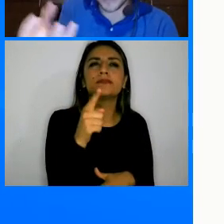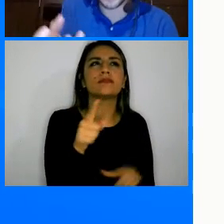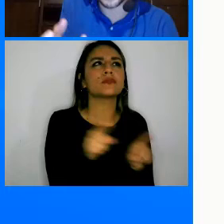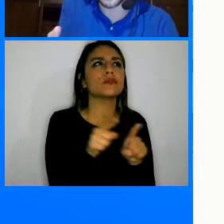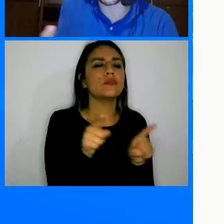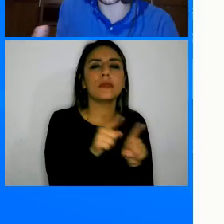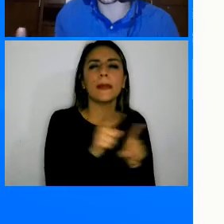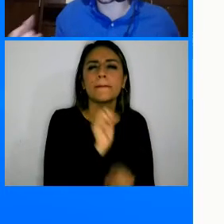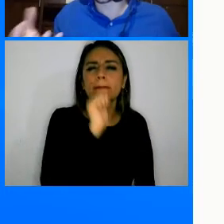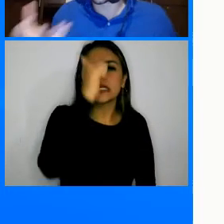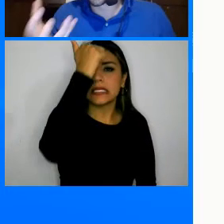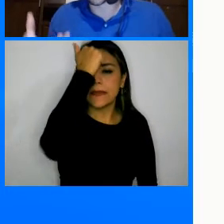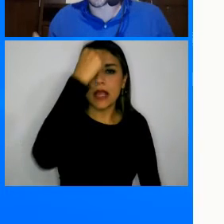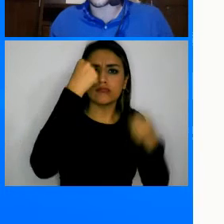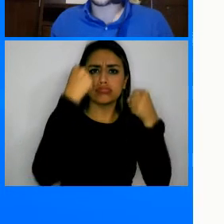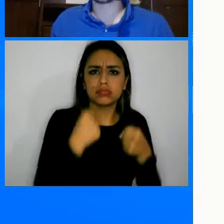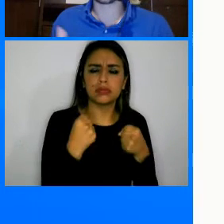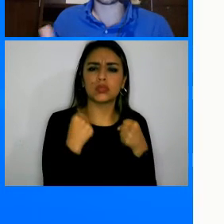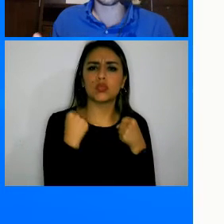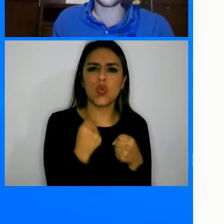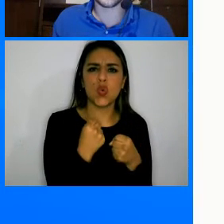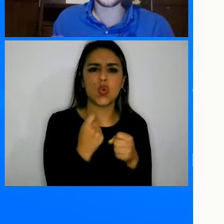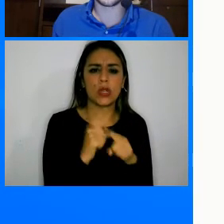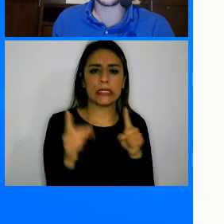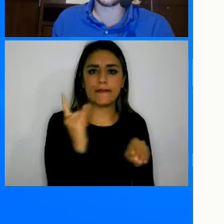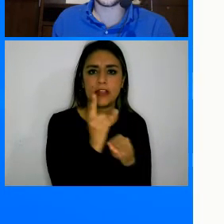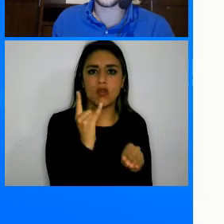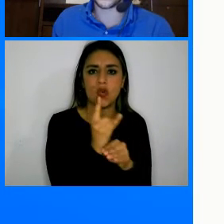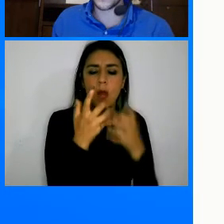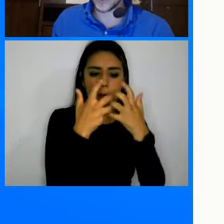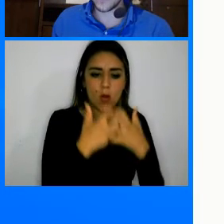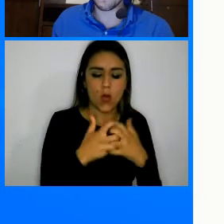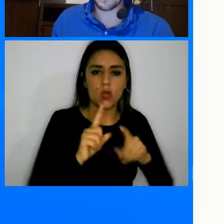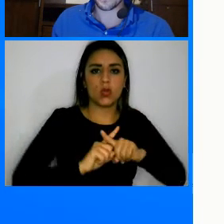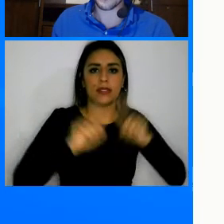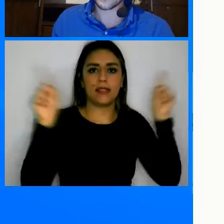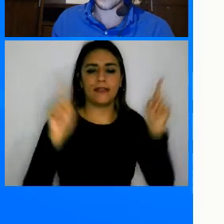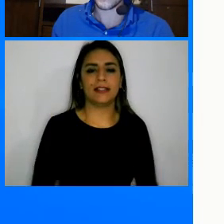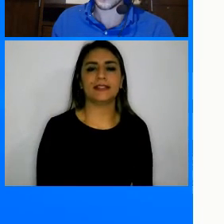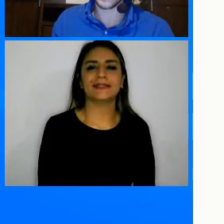principalmente una resistencia y un uso distinto, una funcionalidad diferente, ¿sí?